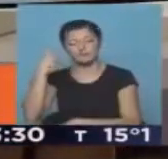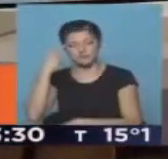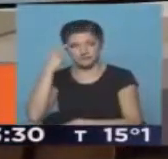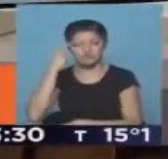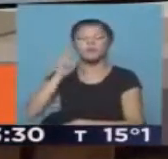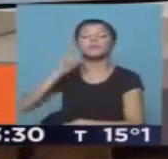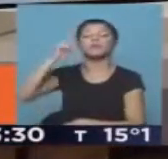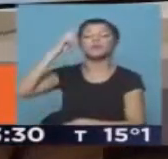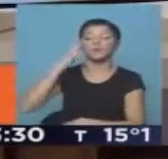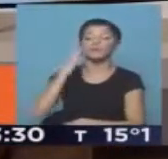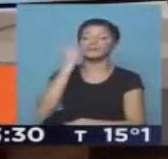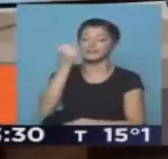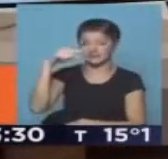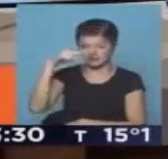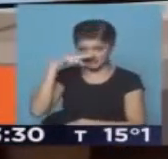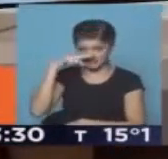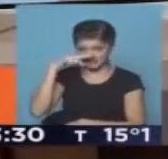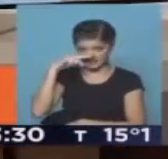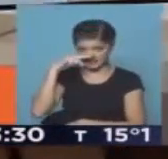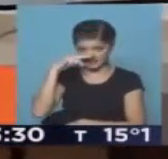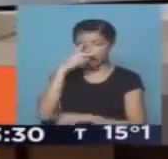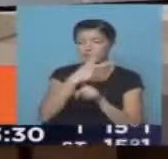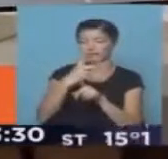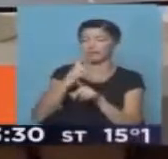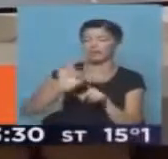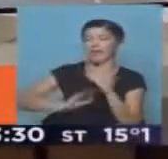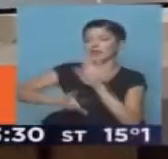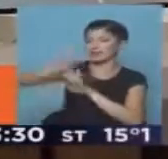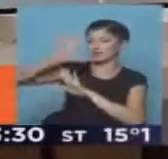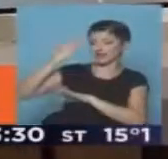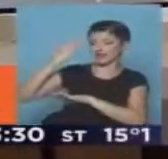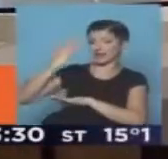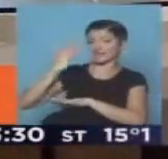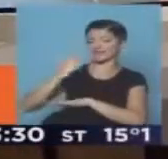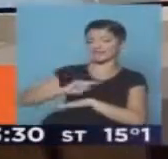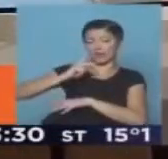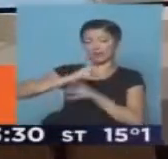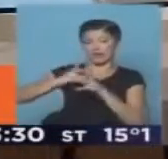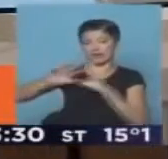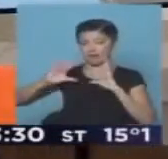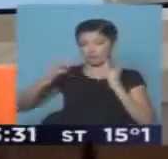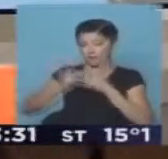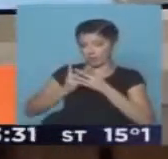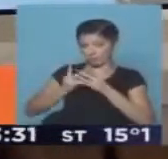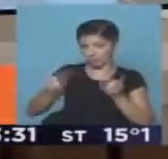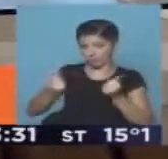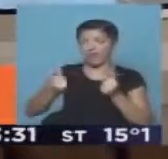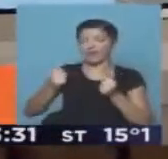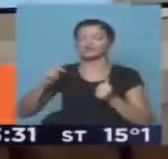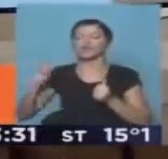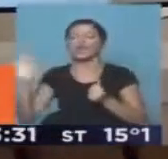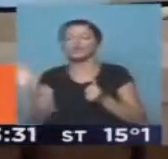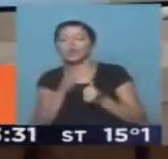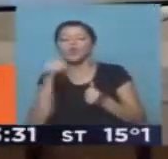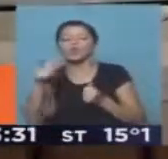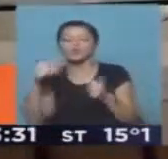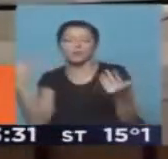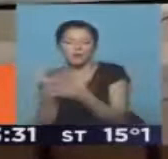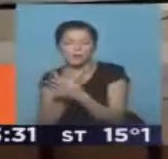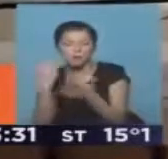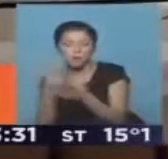habían pasado apenas 22 años del final de la segunda guerra con lo cual todo lo que tenía que ver con los padecimientos el pueblo judío